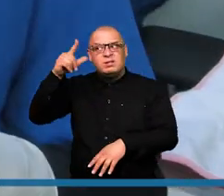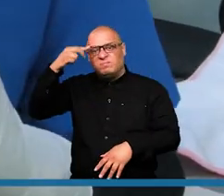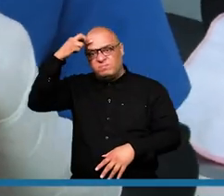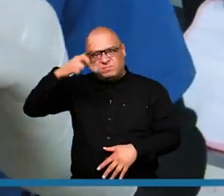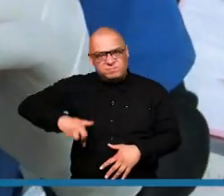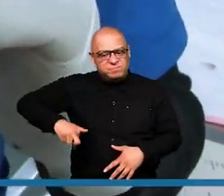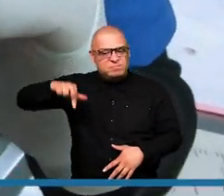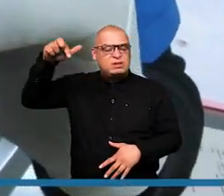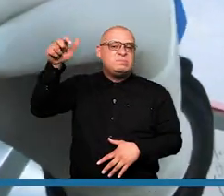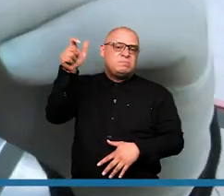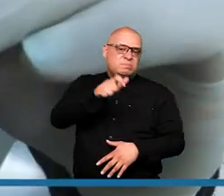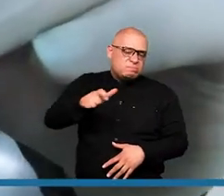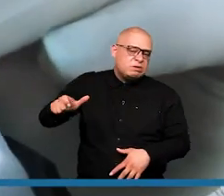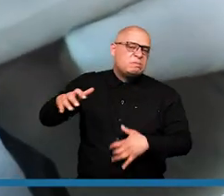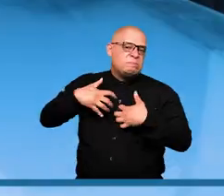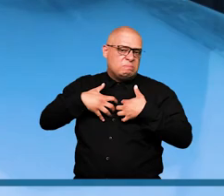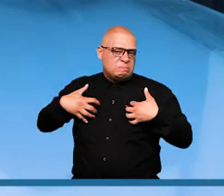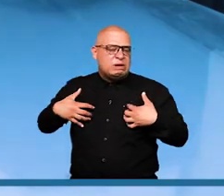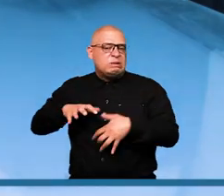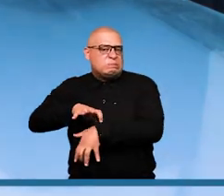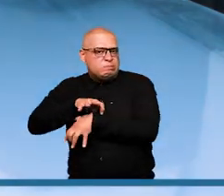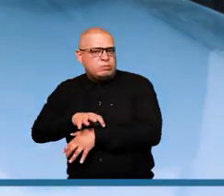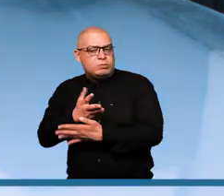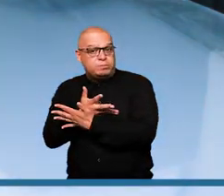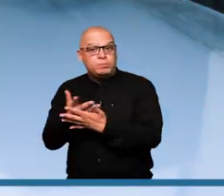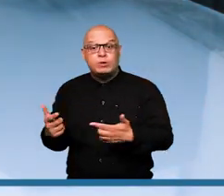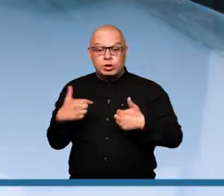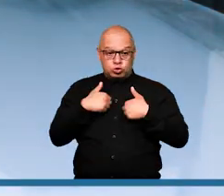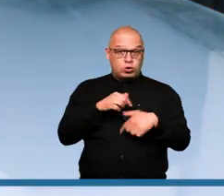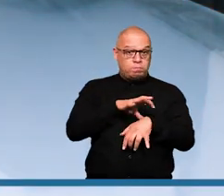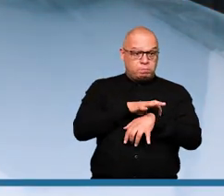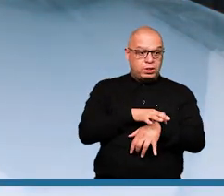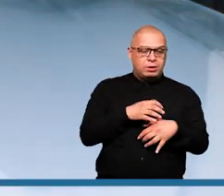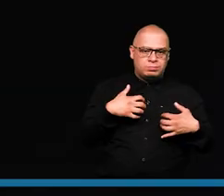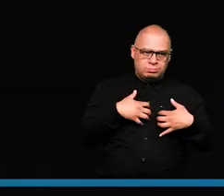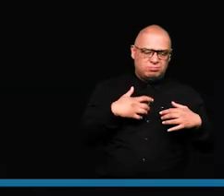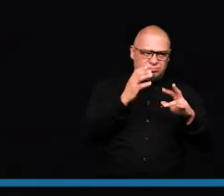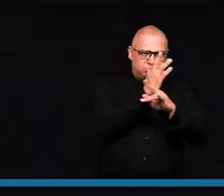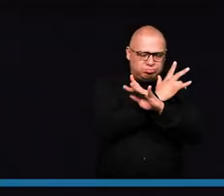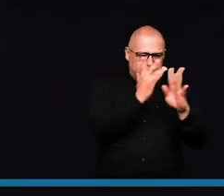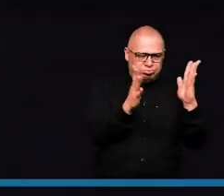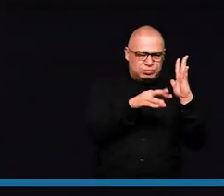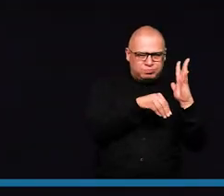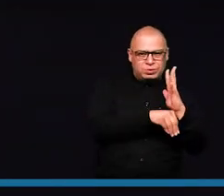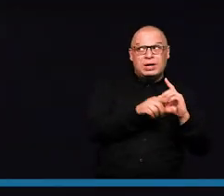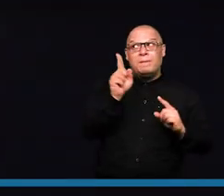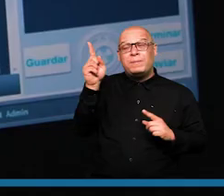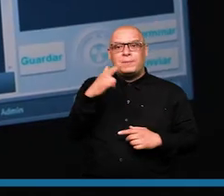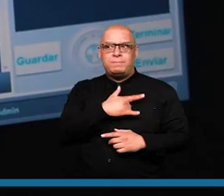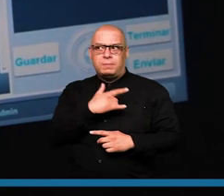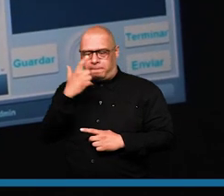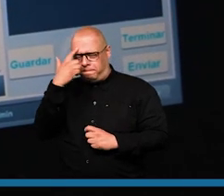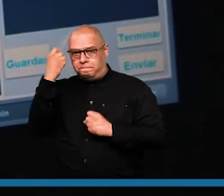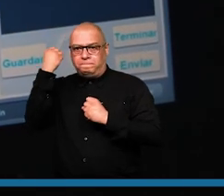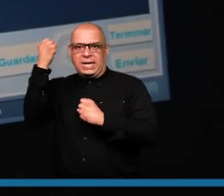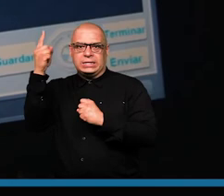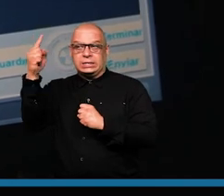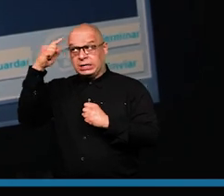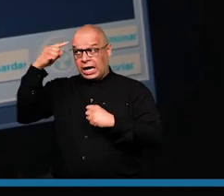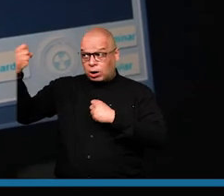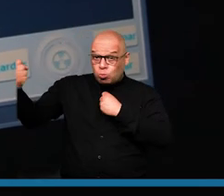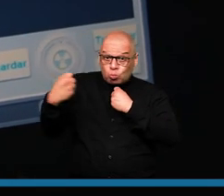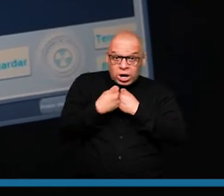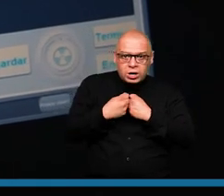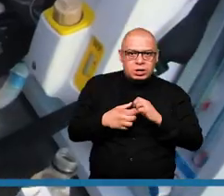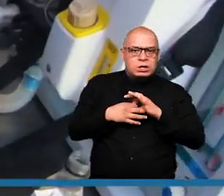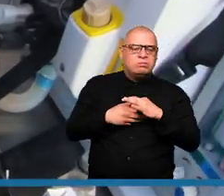de especialistas, que uno como médico veterinario, aunque es especialista en fauna silvestre, no tiene el conocimiento específico. Con estas alianzas logramos